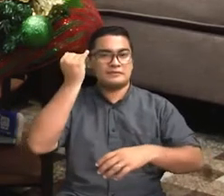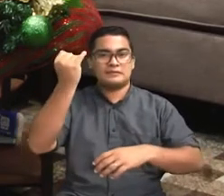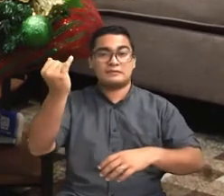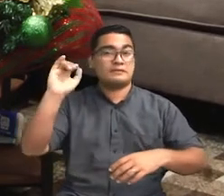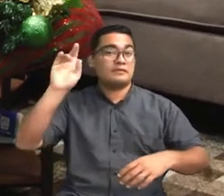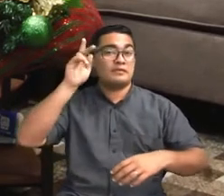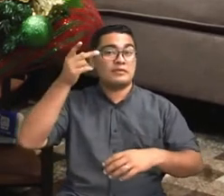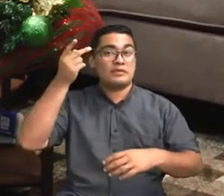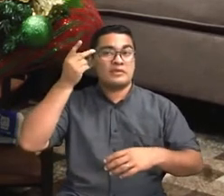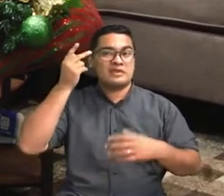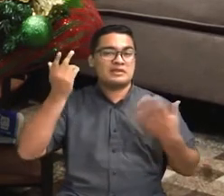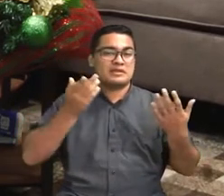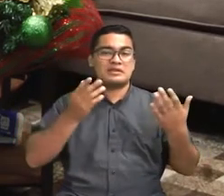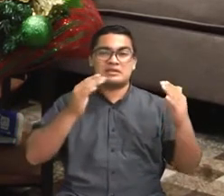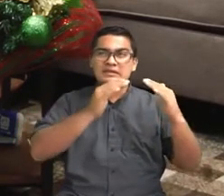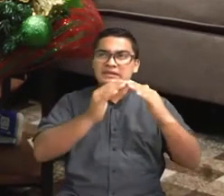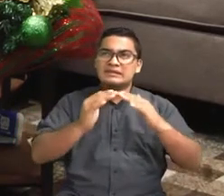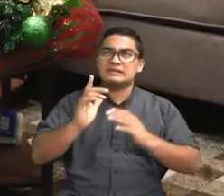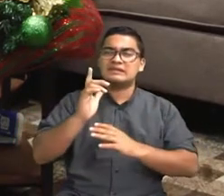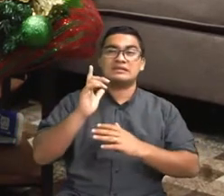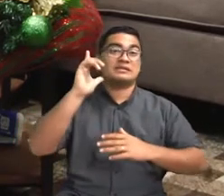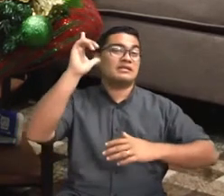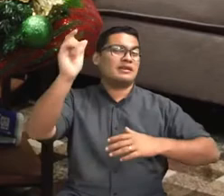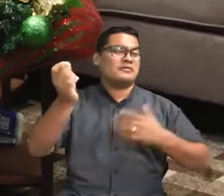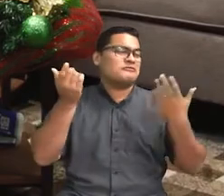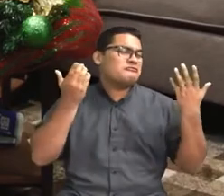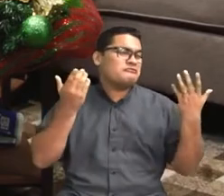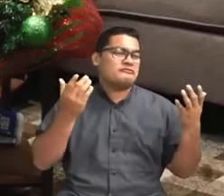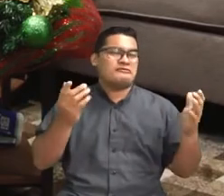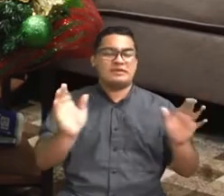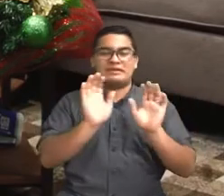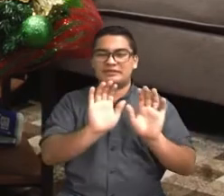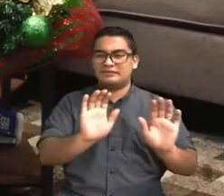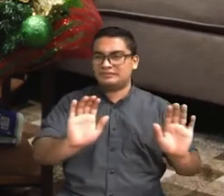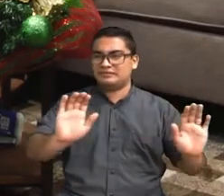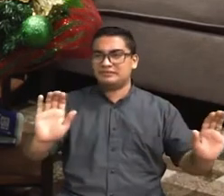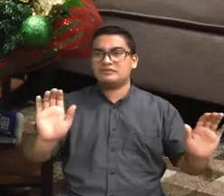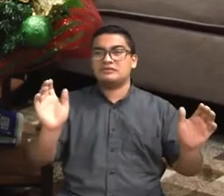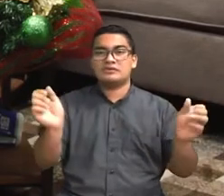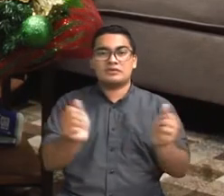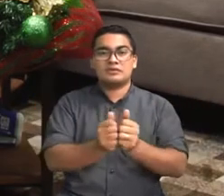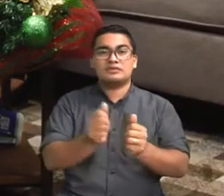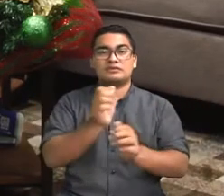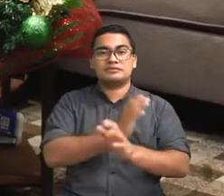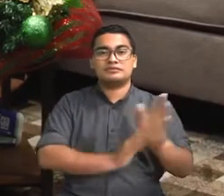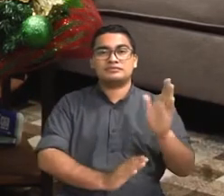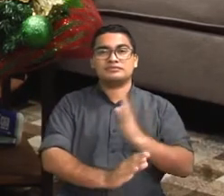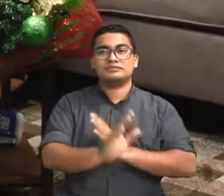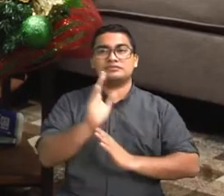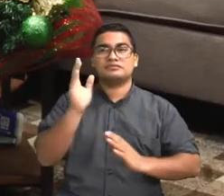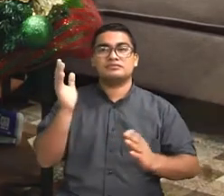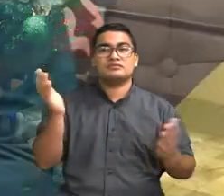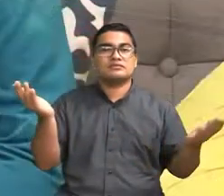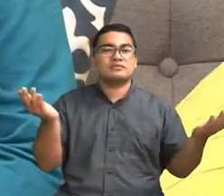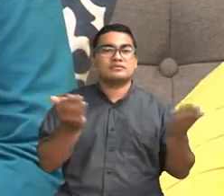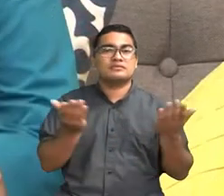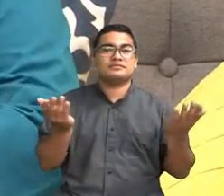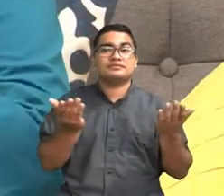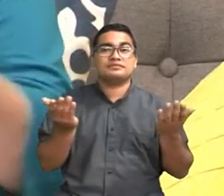niño de la ciudad, del niño del campo, del niño y la niña con discapacidad, del niño y de la